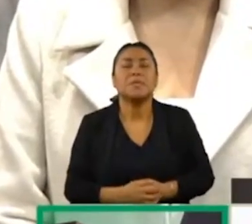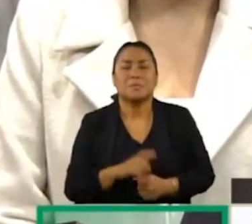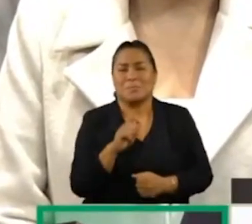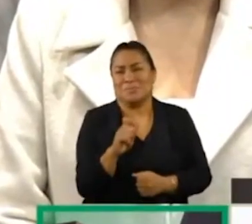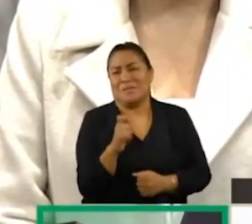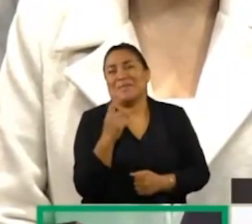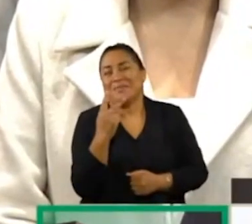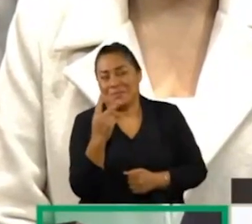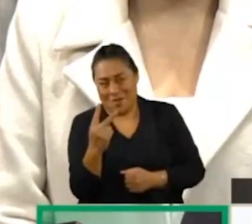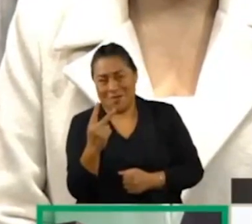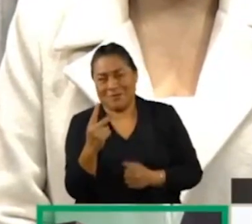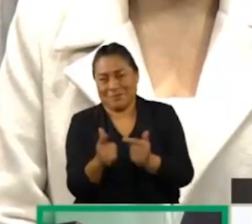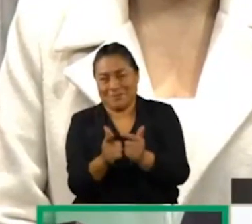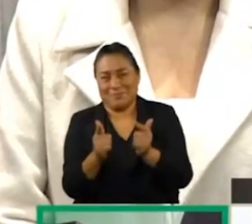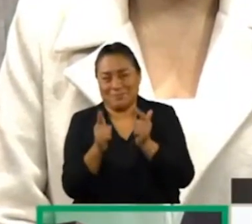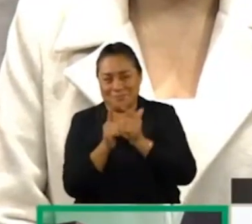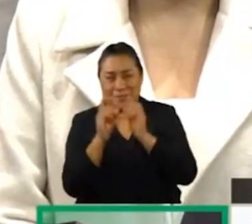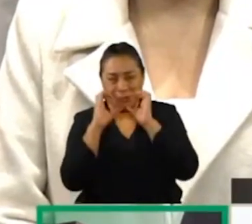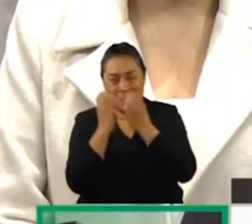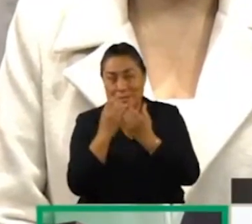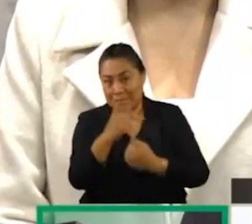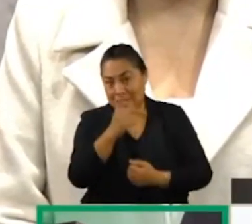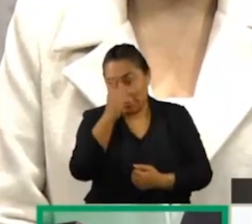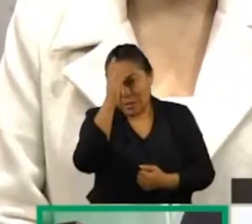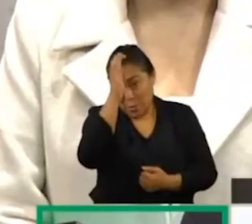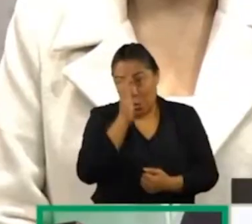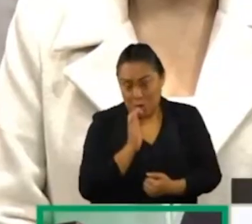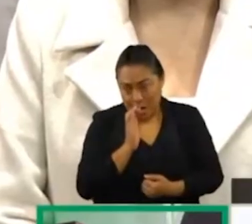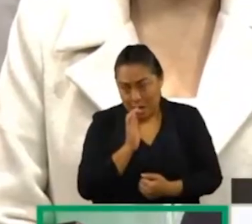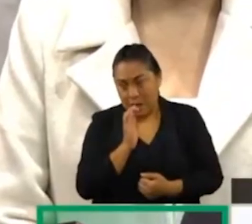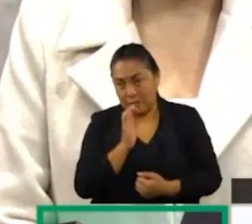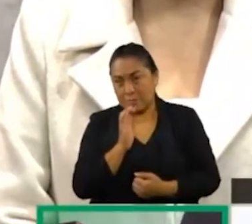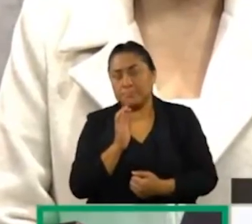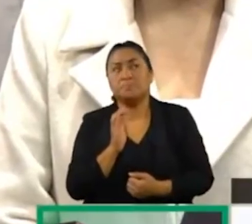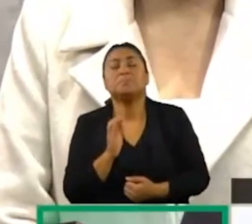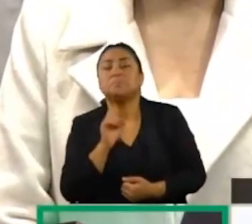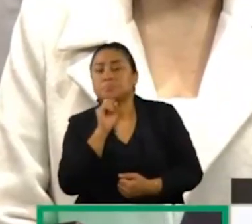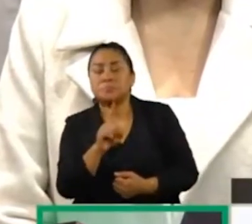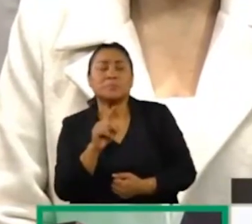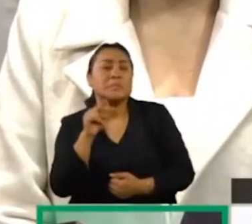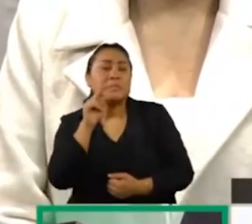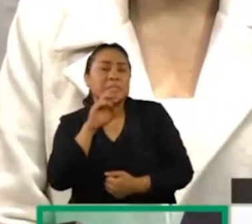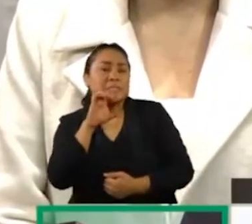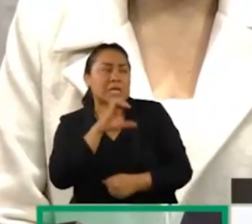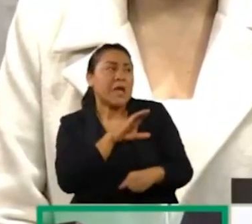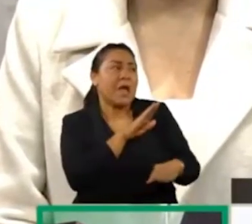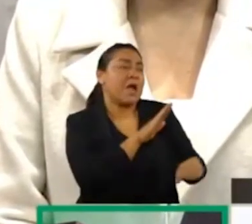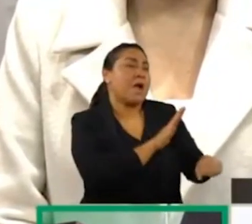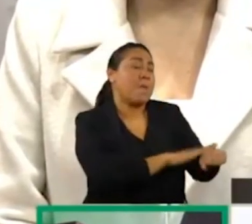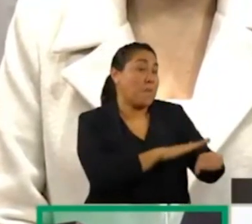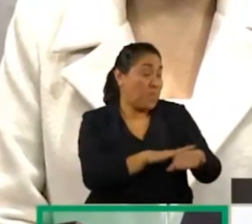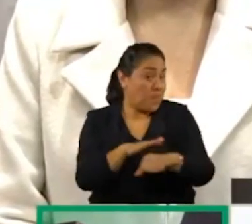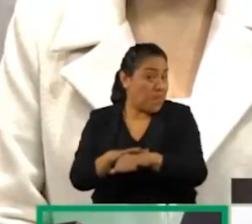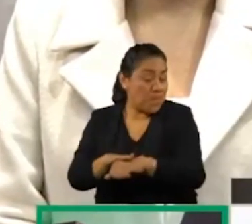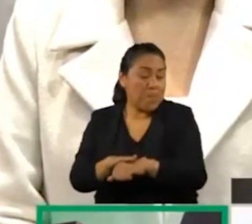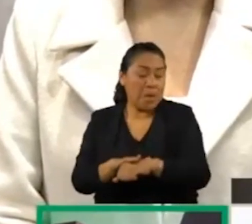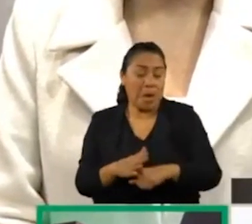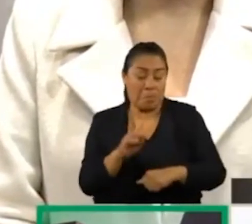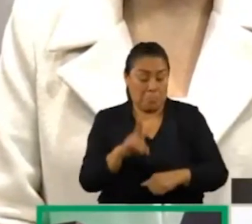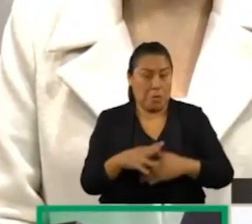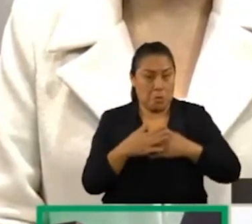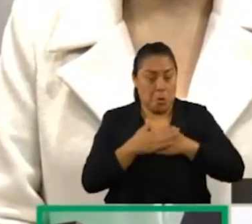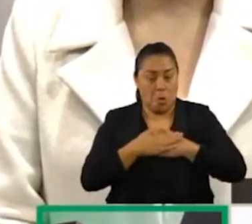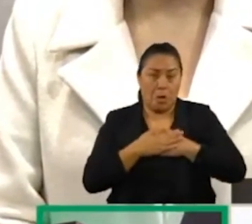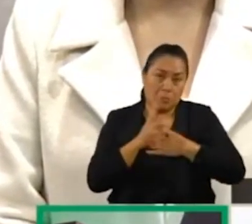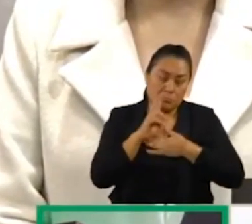del Congreso de Coahuila y el llamado de Venustiano Carranza, yo sí estoy muy